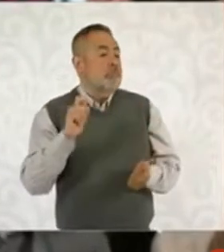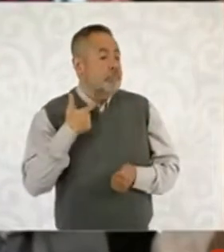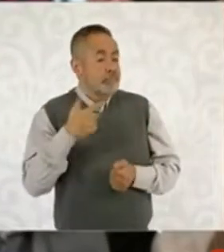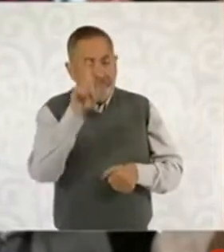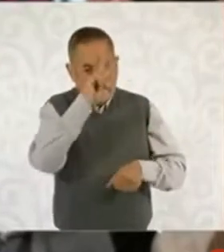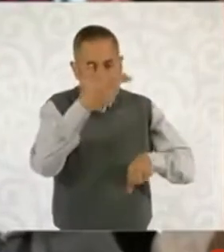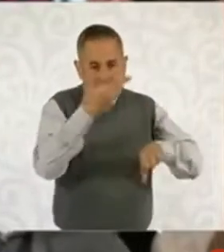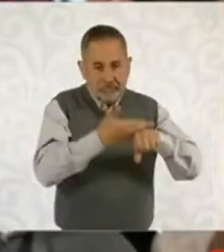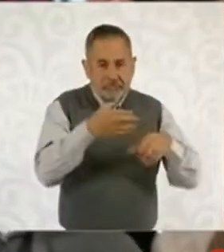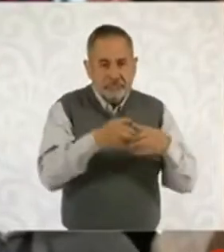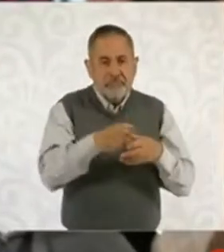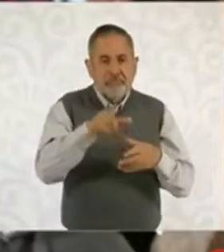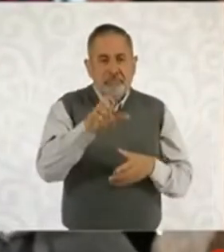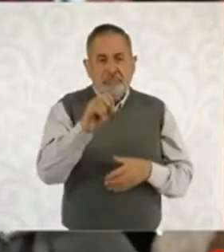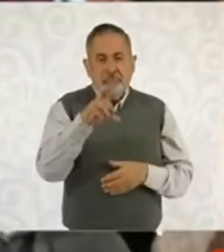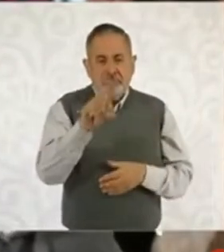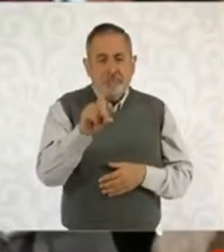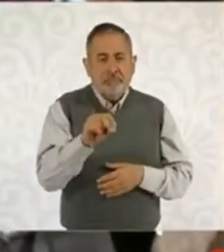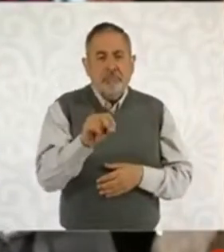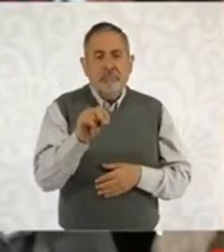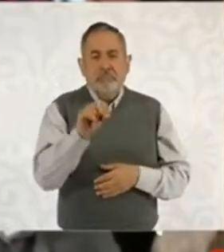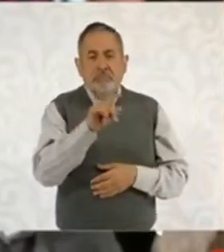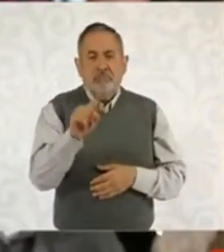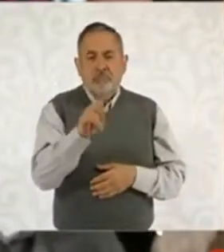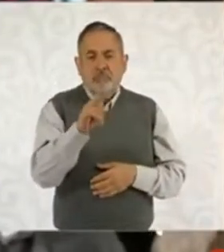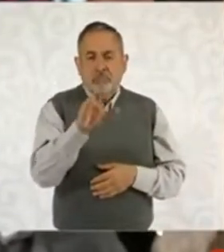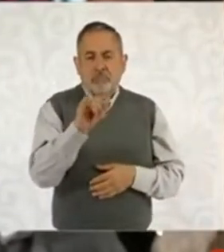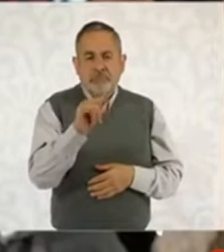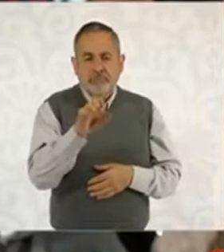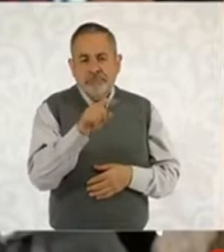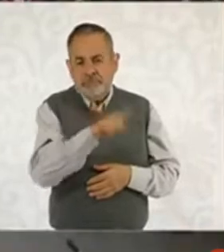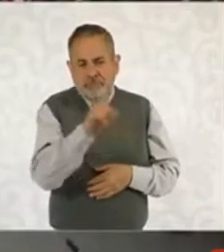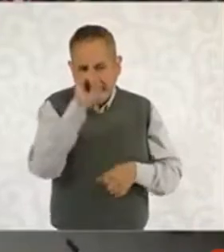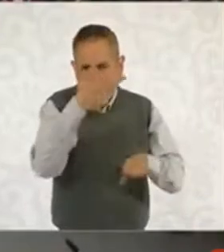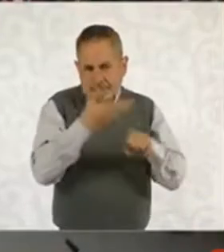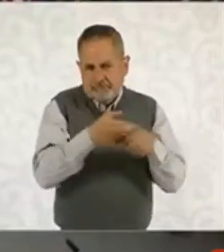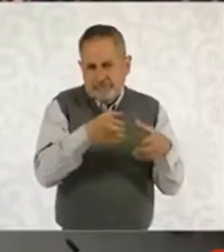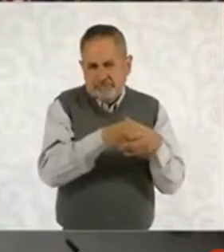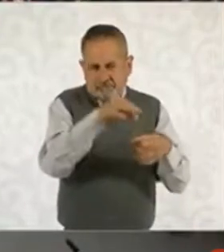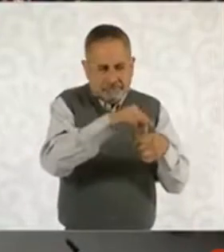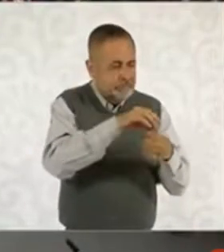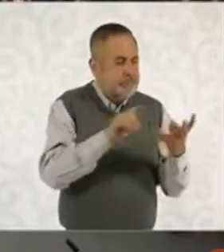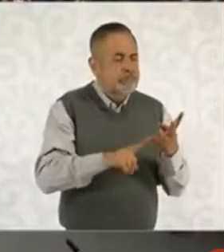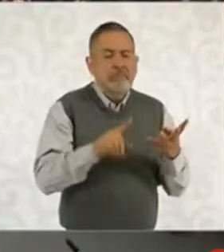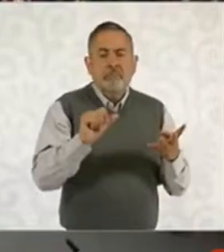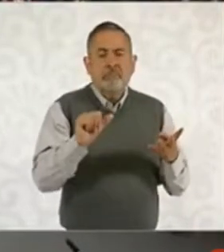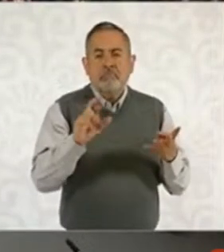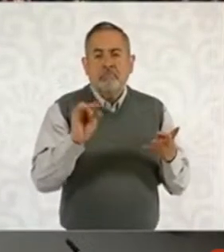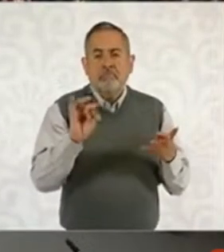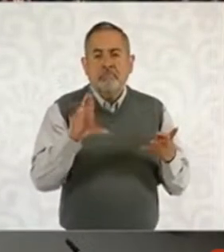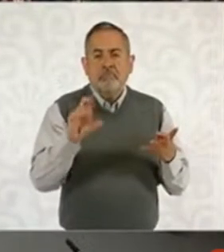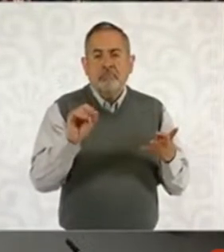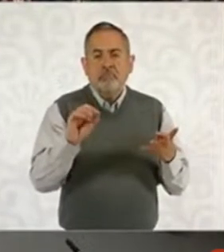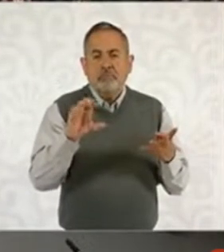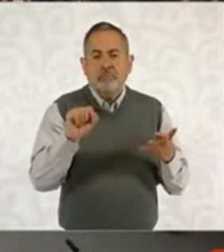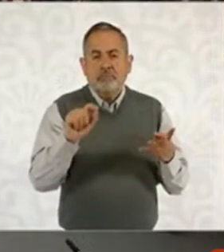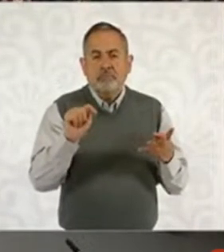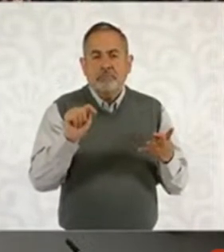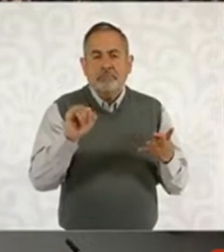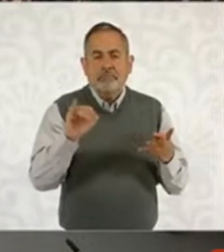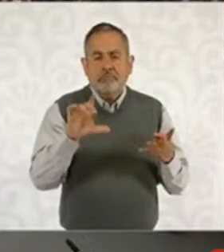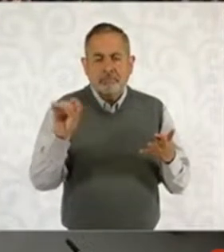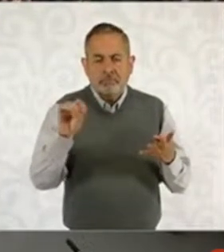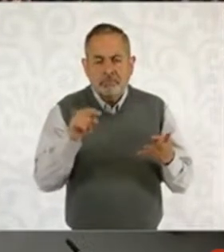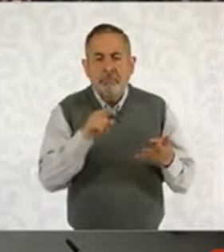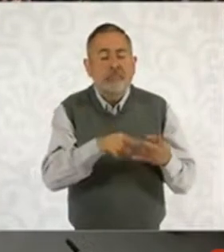exconsejero presidente Leonardo Valdés Zurita, también consejero electoral. Arturo Castillo, quien trabajó